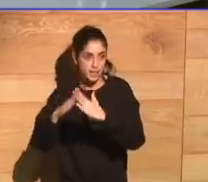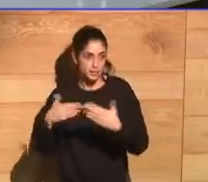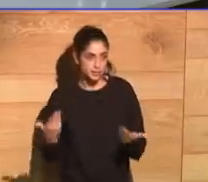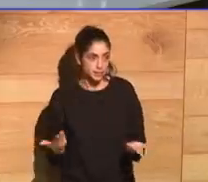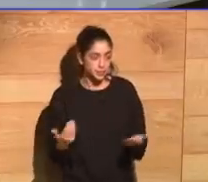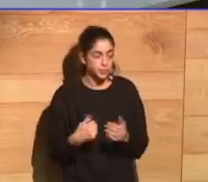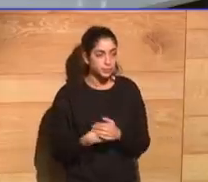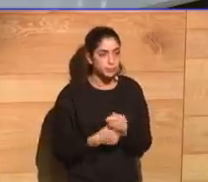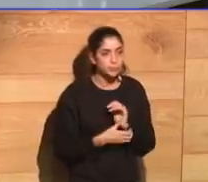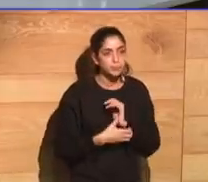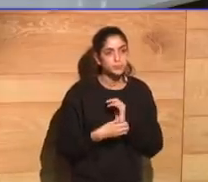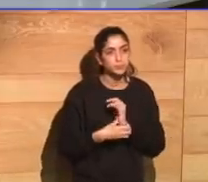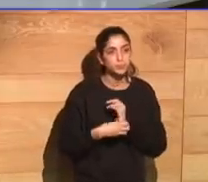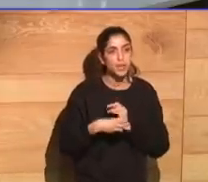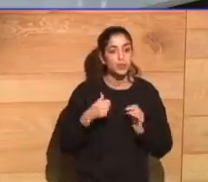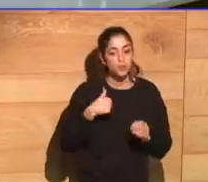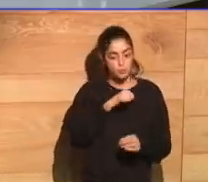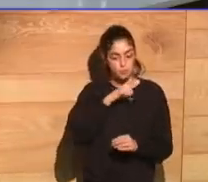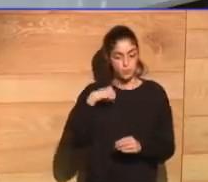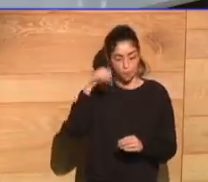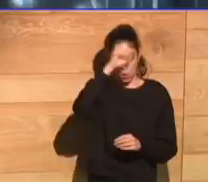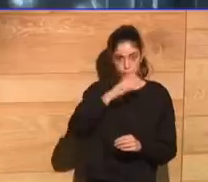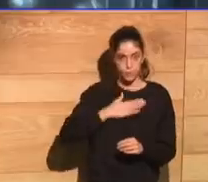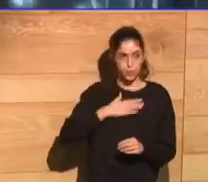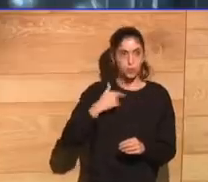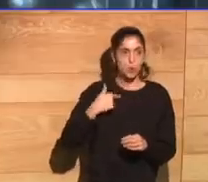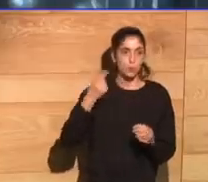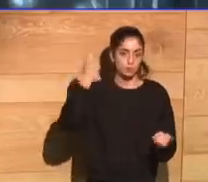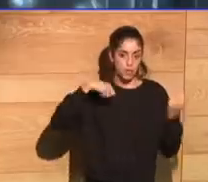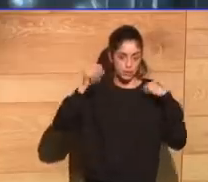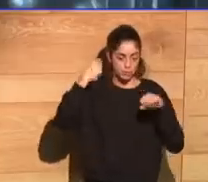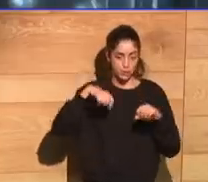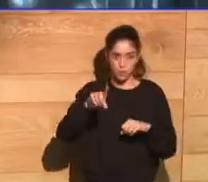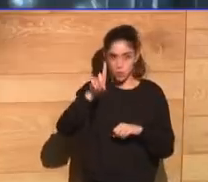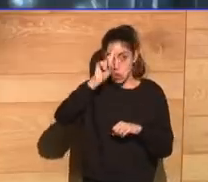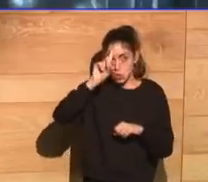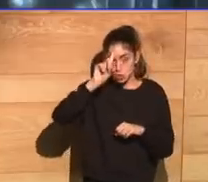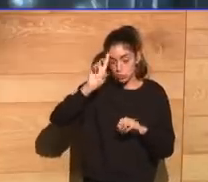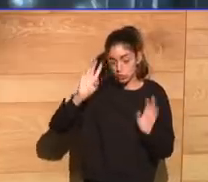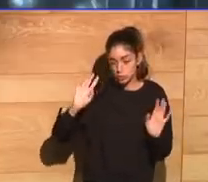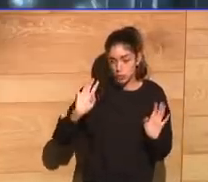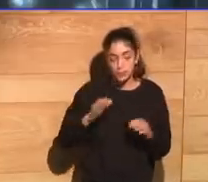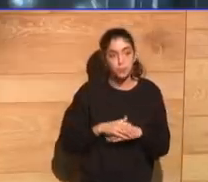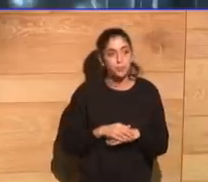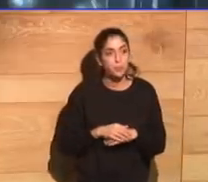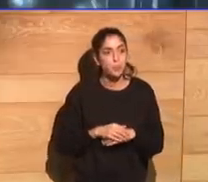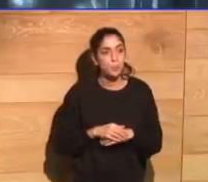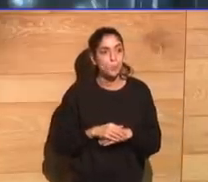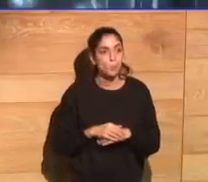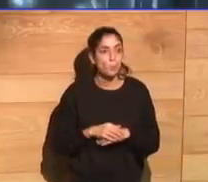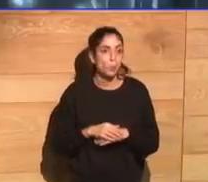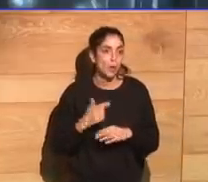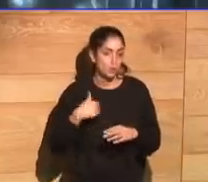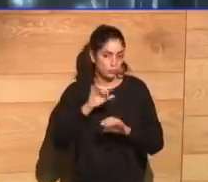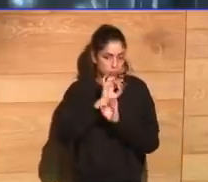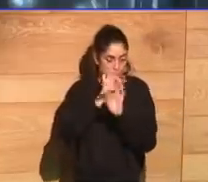agachado, exactamente. Y personalmente, yo no sé mucho de interpretación, digo, como espectador. Ahora habla Javier.